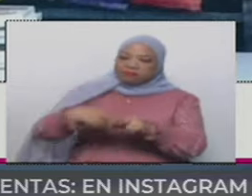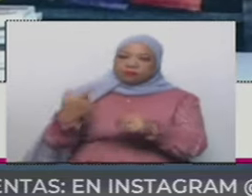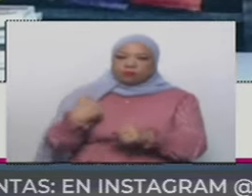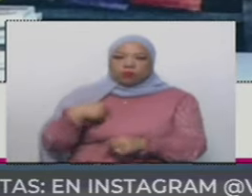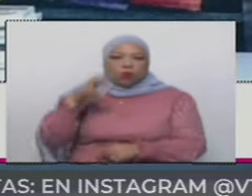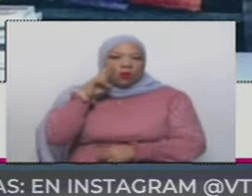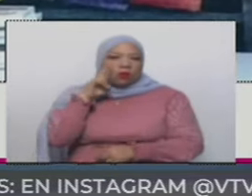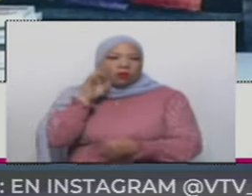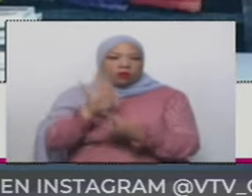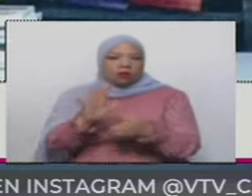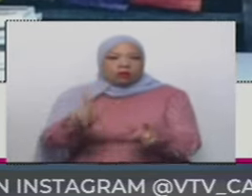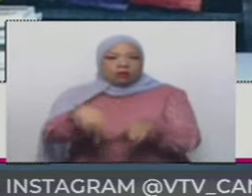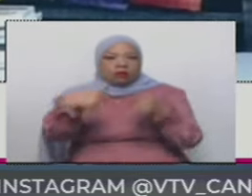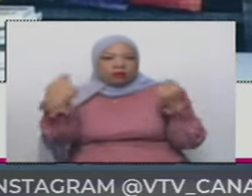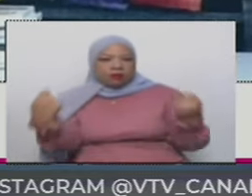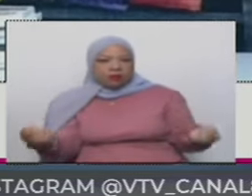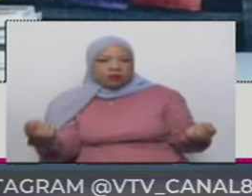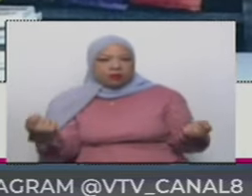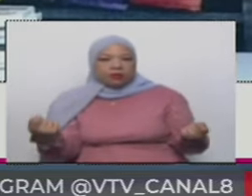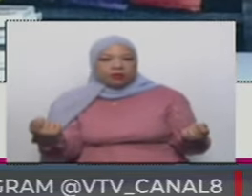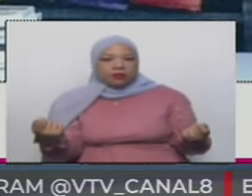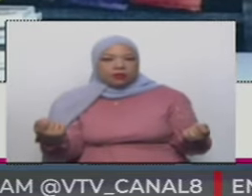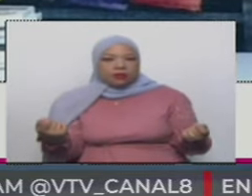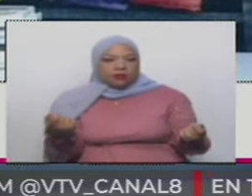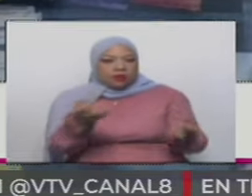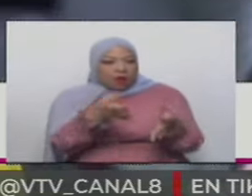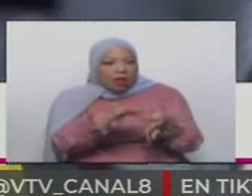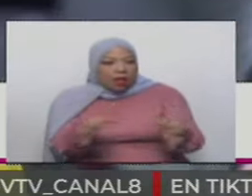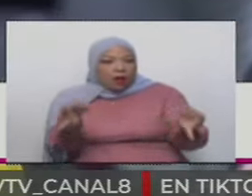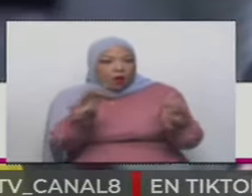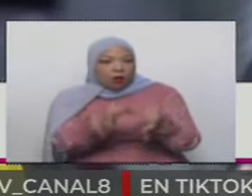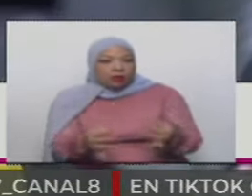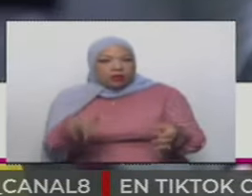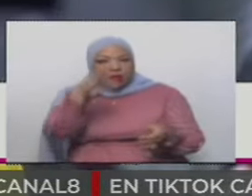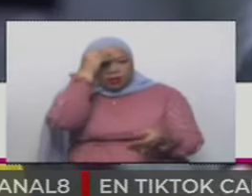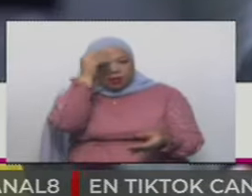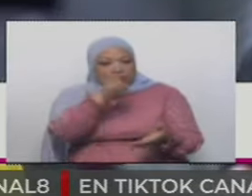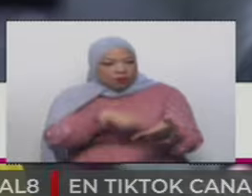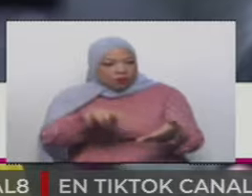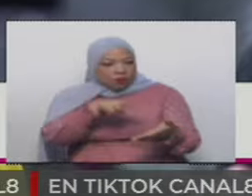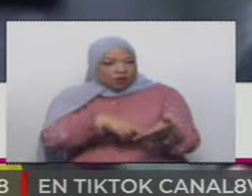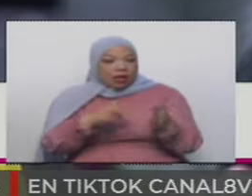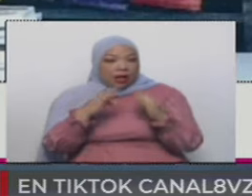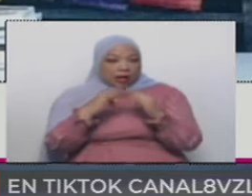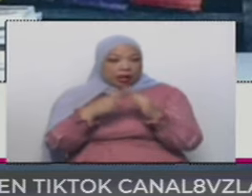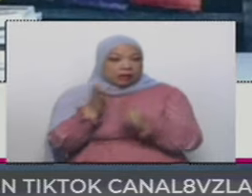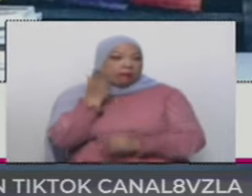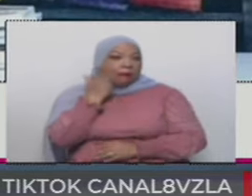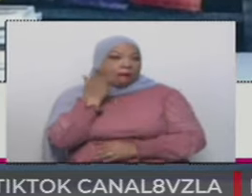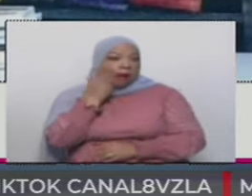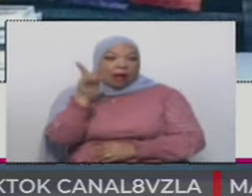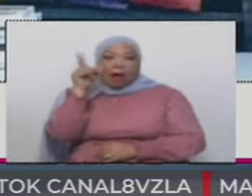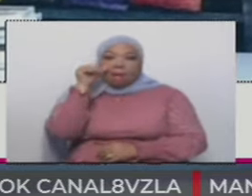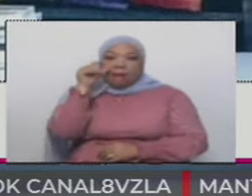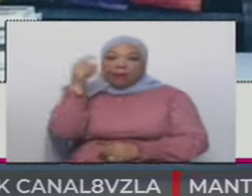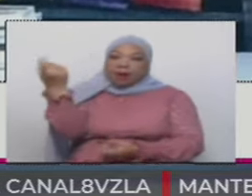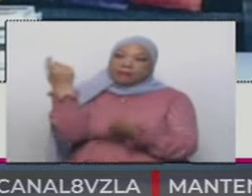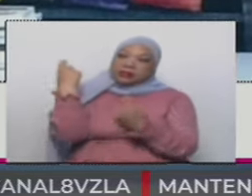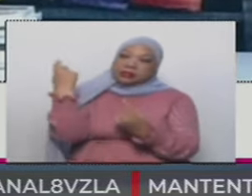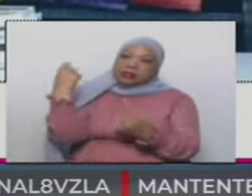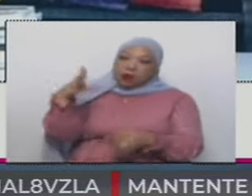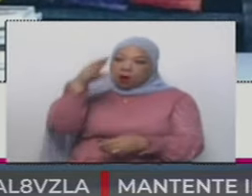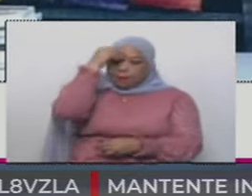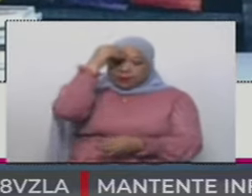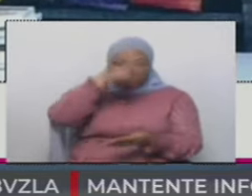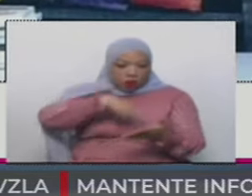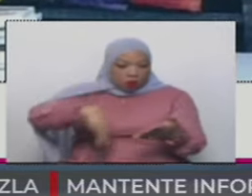les mostré el periódico, les conté que yo aprendí a leer en la casa. Mi papá y mi mamá me enseñaron a leer